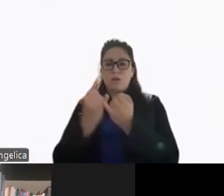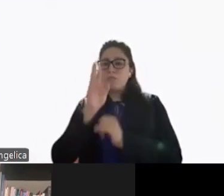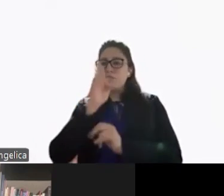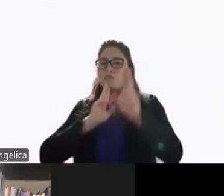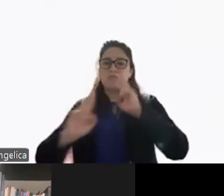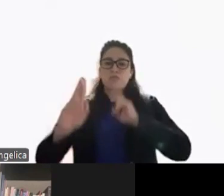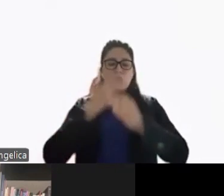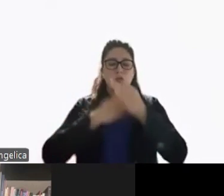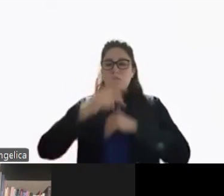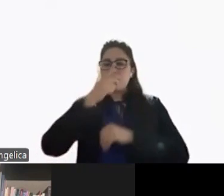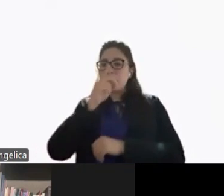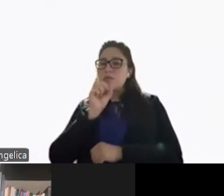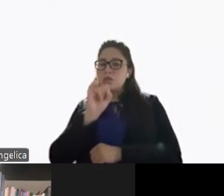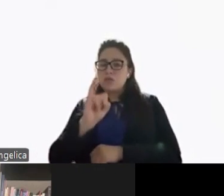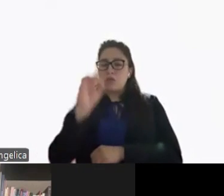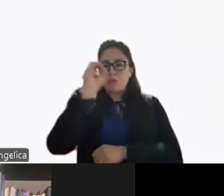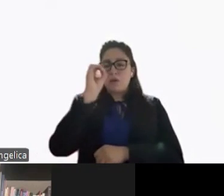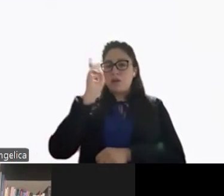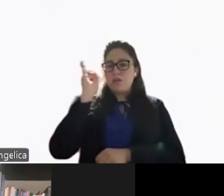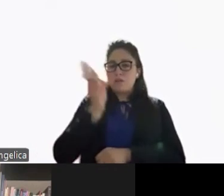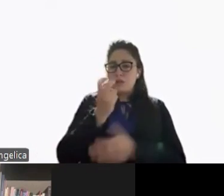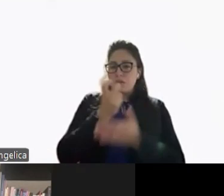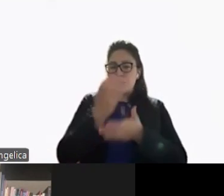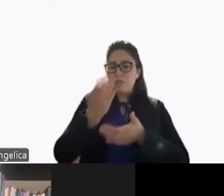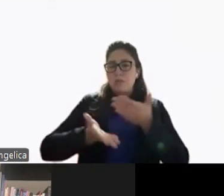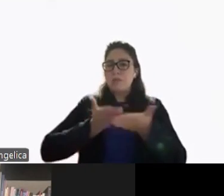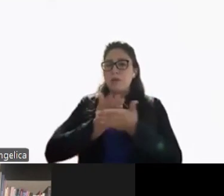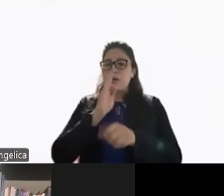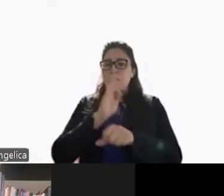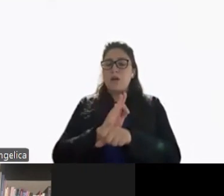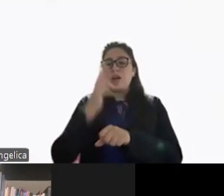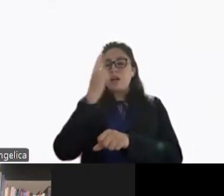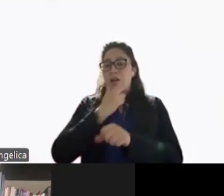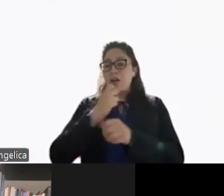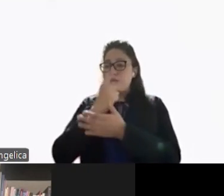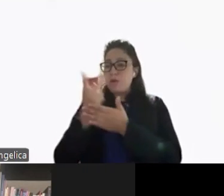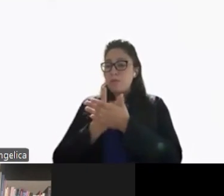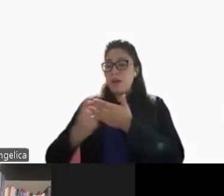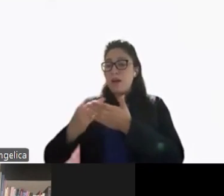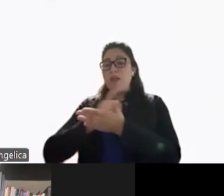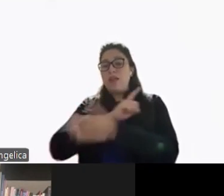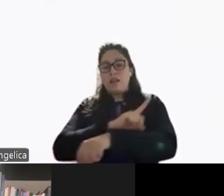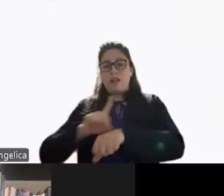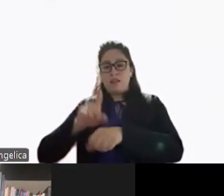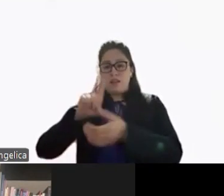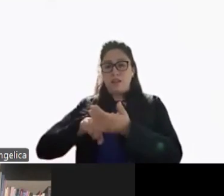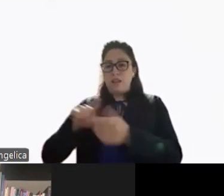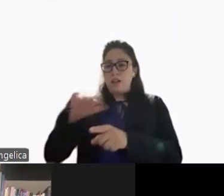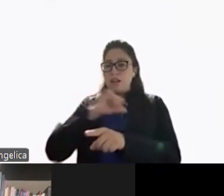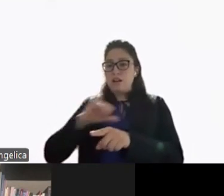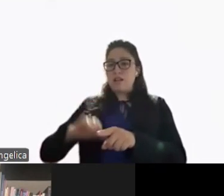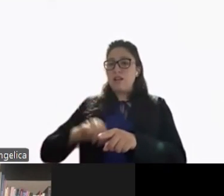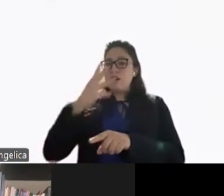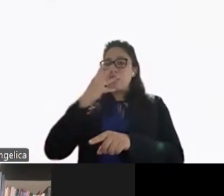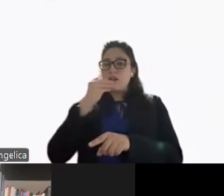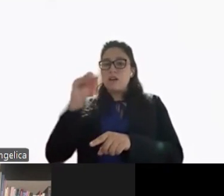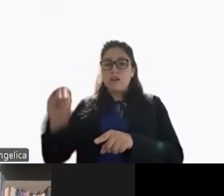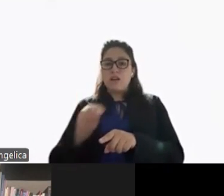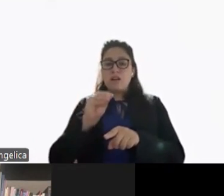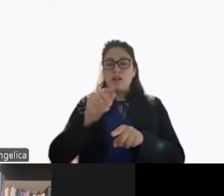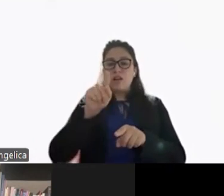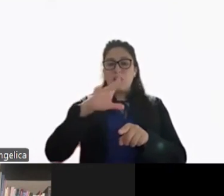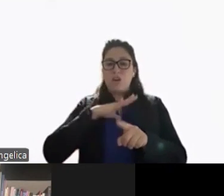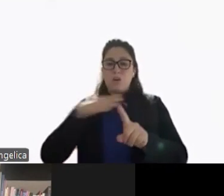Territorial. En ese orden de ideas y tomando en consideración que el Programa de Delegación al Desarrollo Urbano para Coyoacán precisa como su parte de